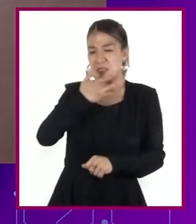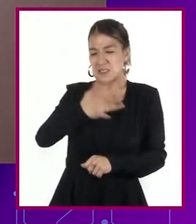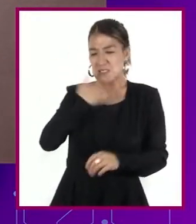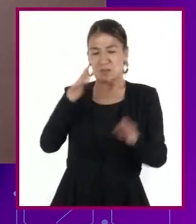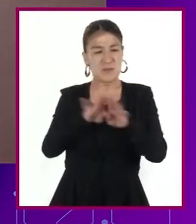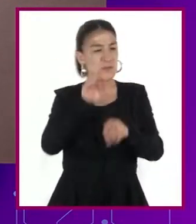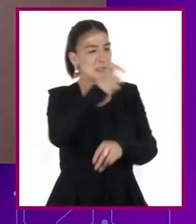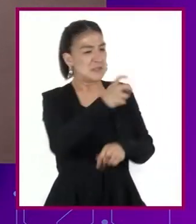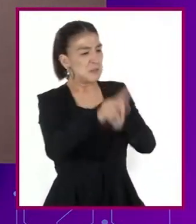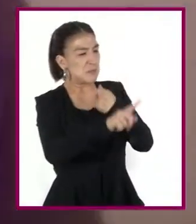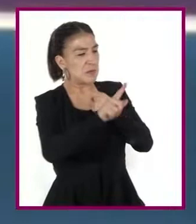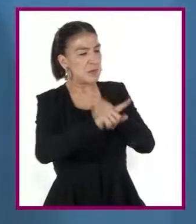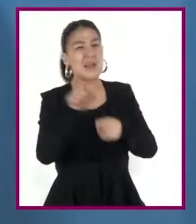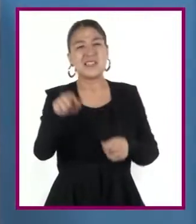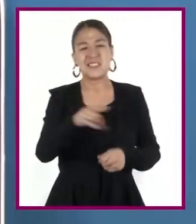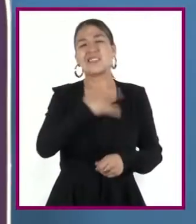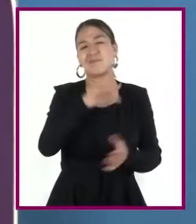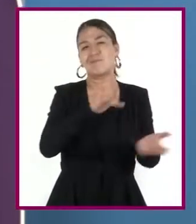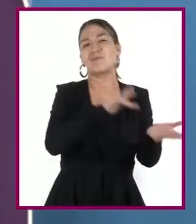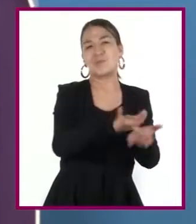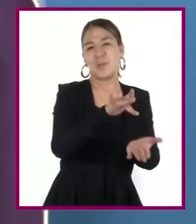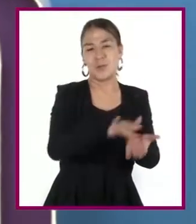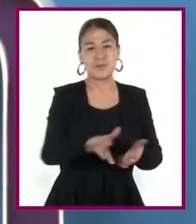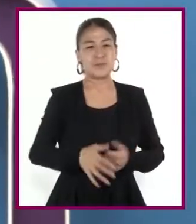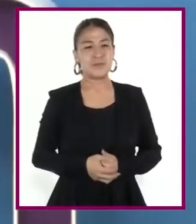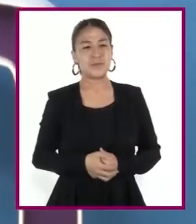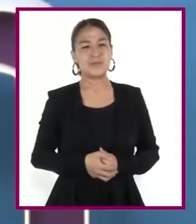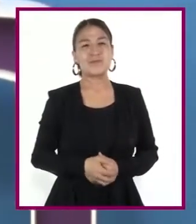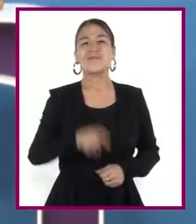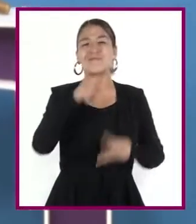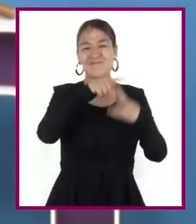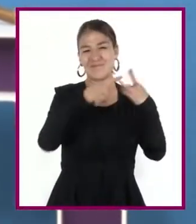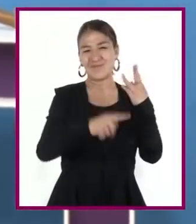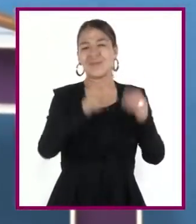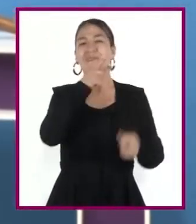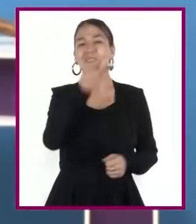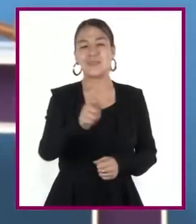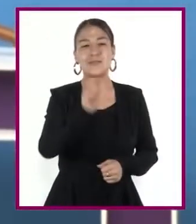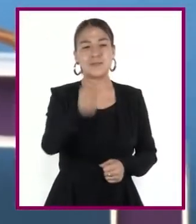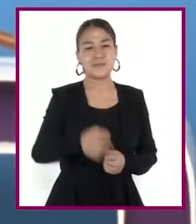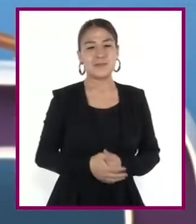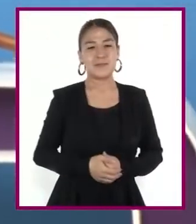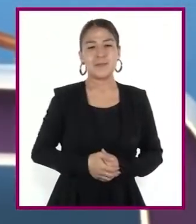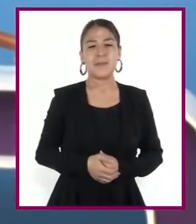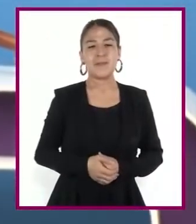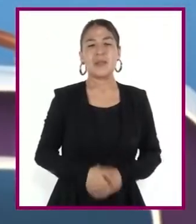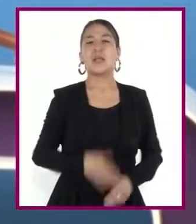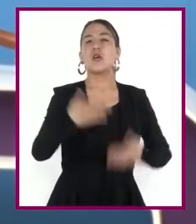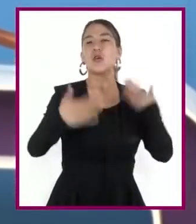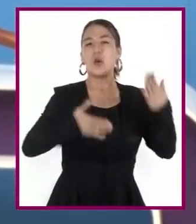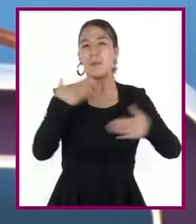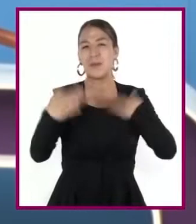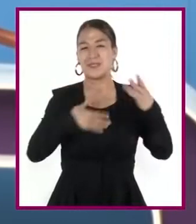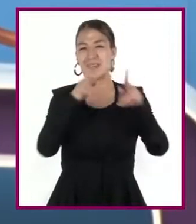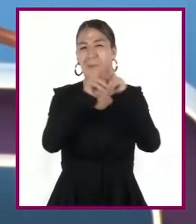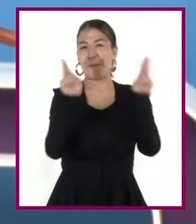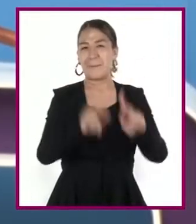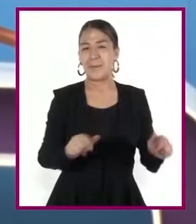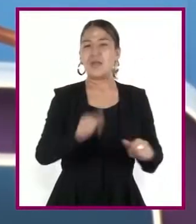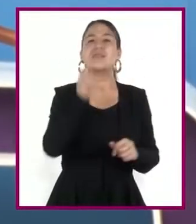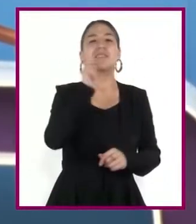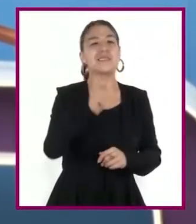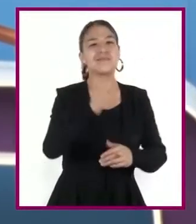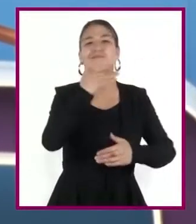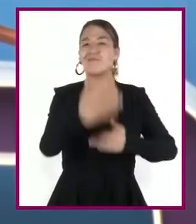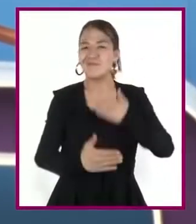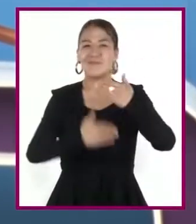y apoyarse. David, Yoko y Sasil nos recuerdan que la convivencia pacífica es un proceso